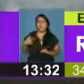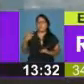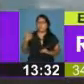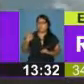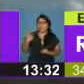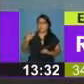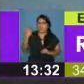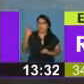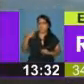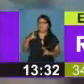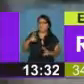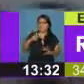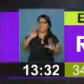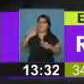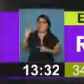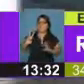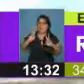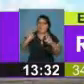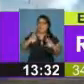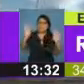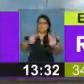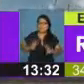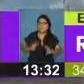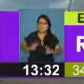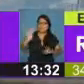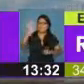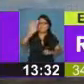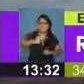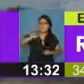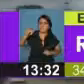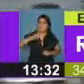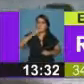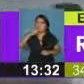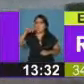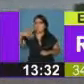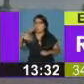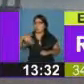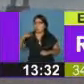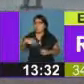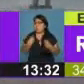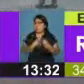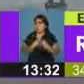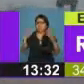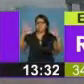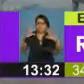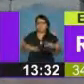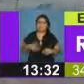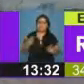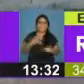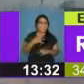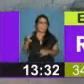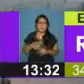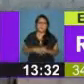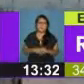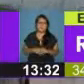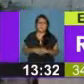alerta amarillo, se focalizó en la zona de Tilcara y fue bastante importante, digamos, todo lo que anegó. Así es. De